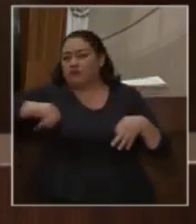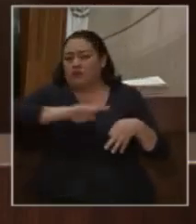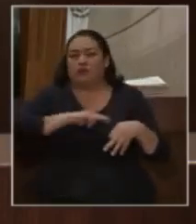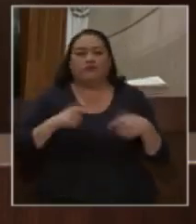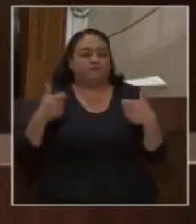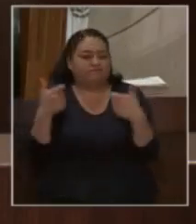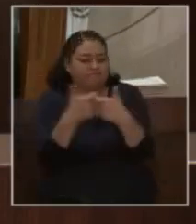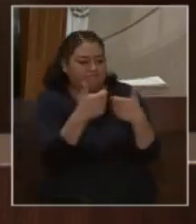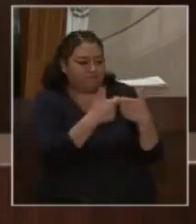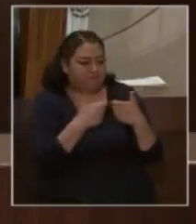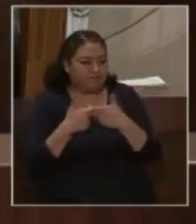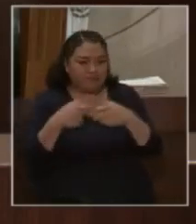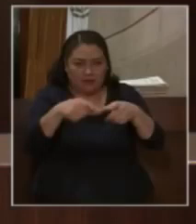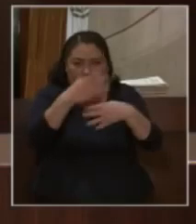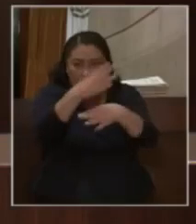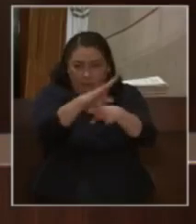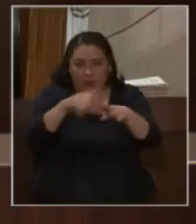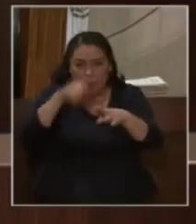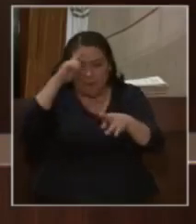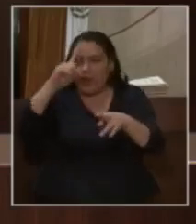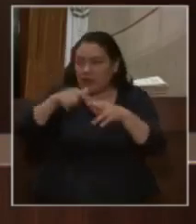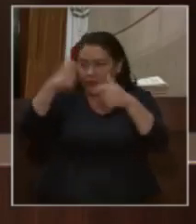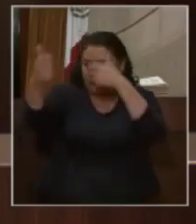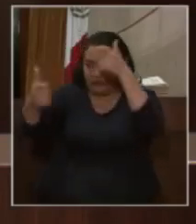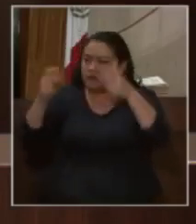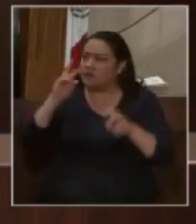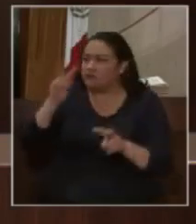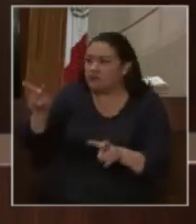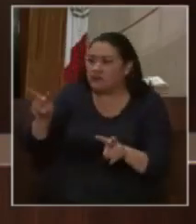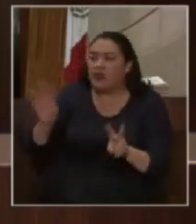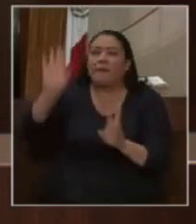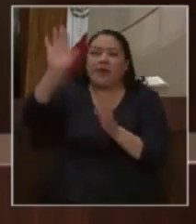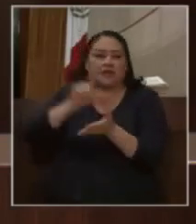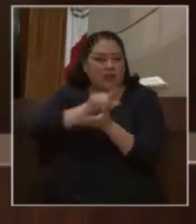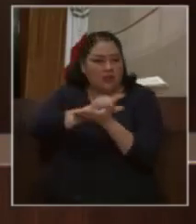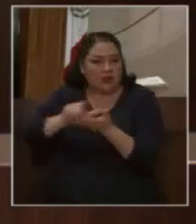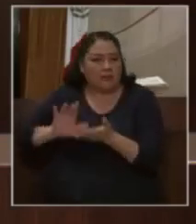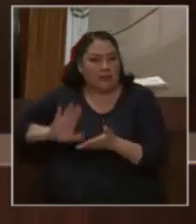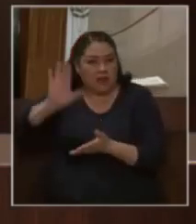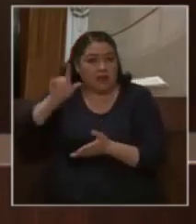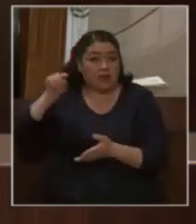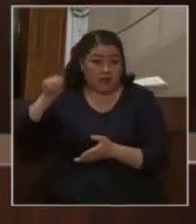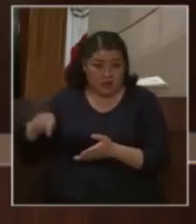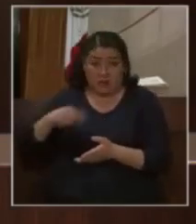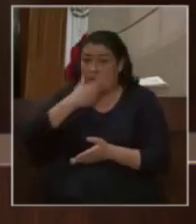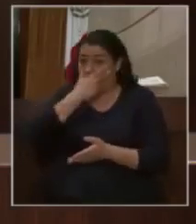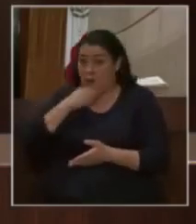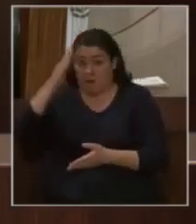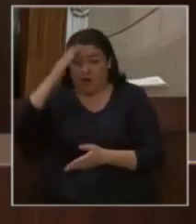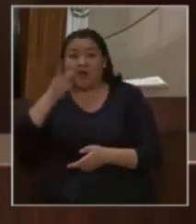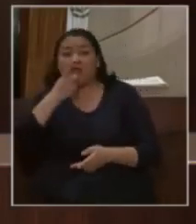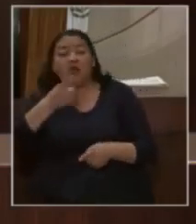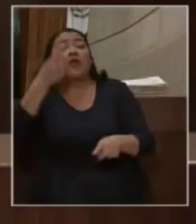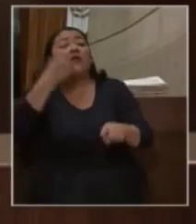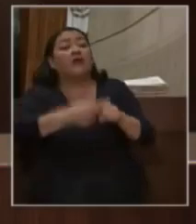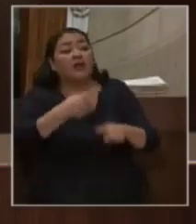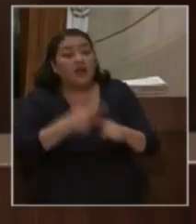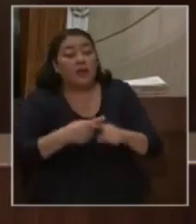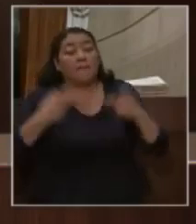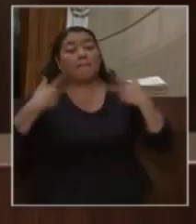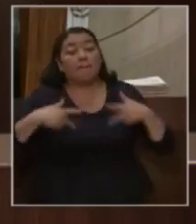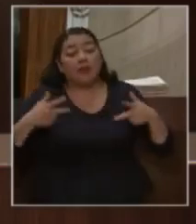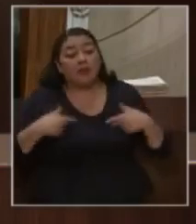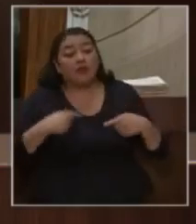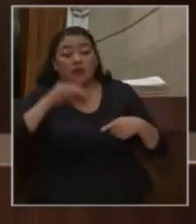la actuación de buena fe de los mismos. Inclusive dijo cómo iba a estar integrado, qué personas lo iban a integrar